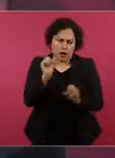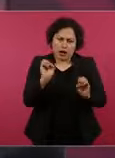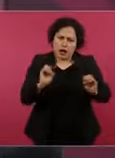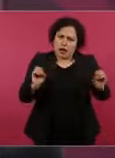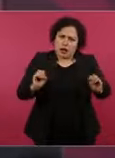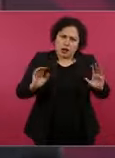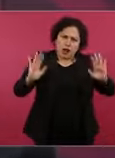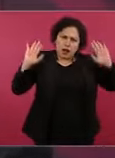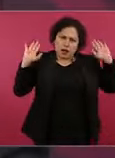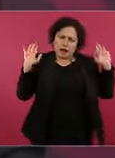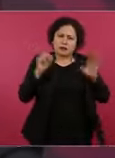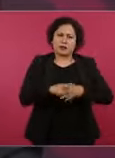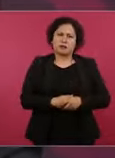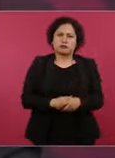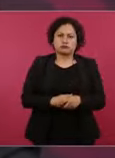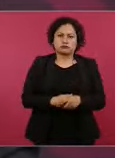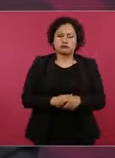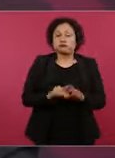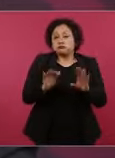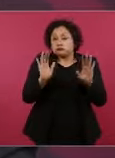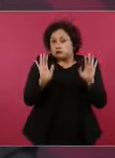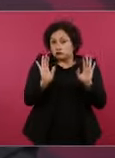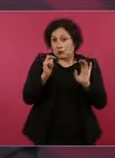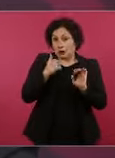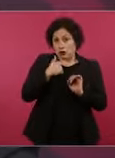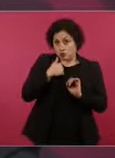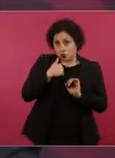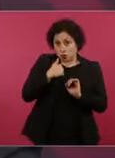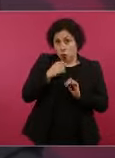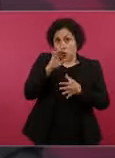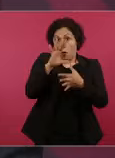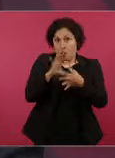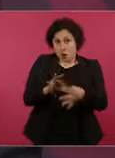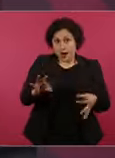podría yo decir, si le pasara algo a la señora